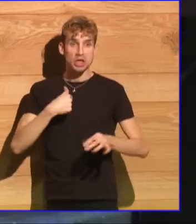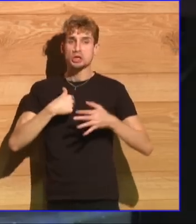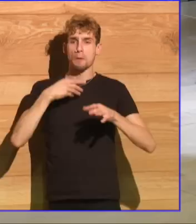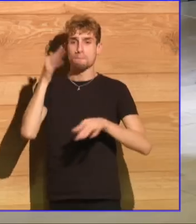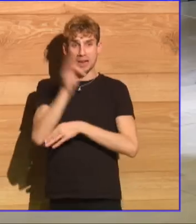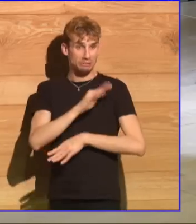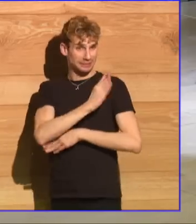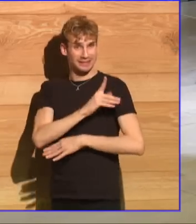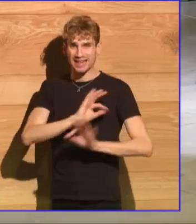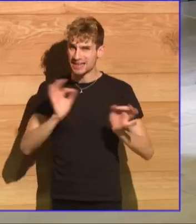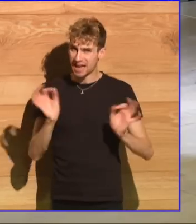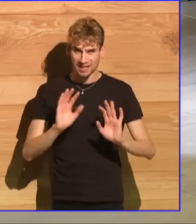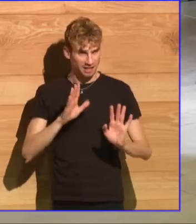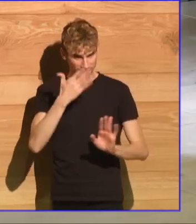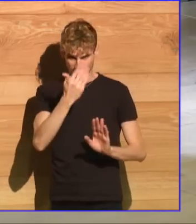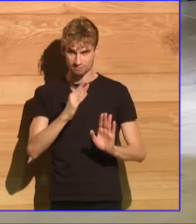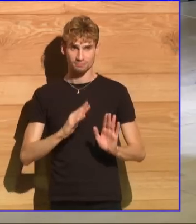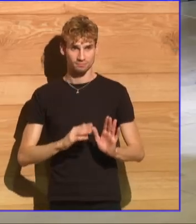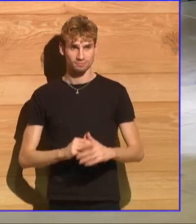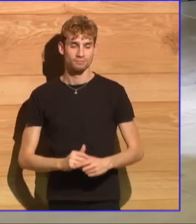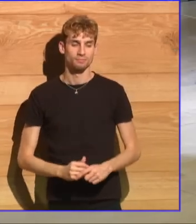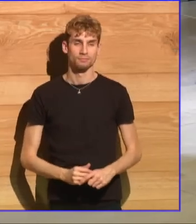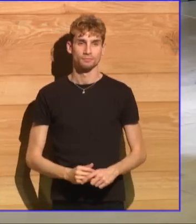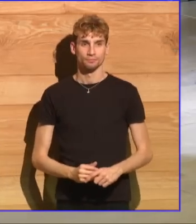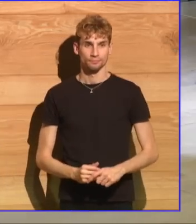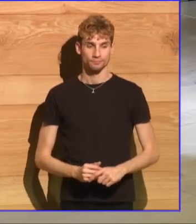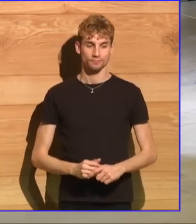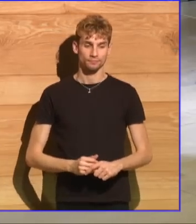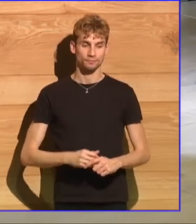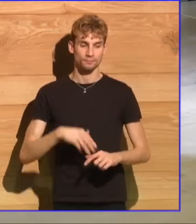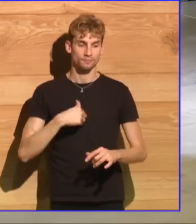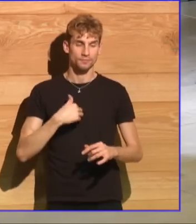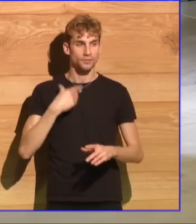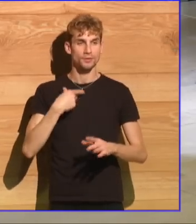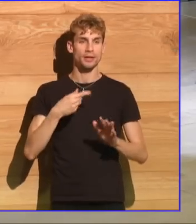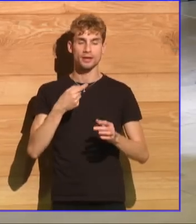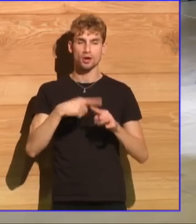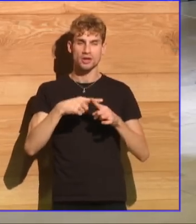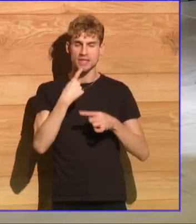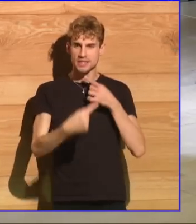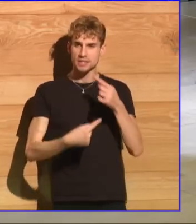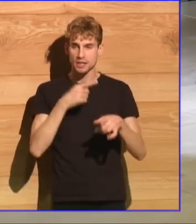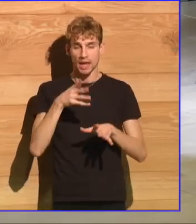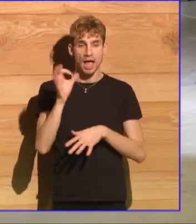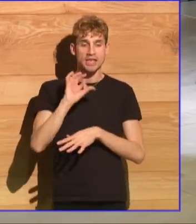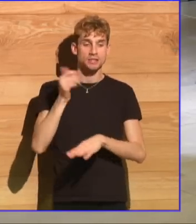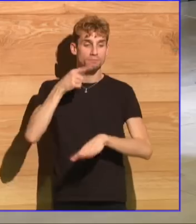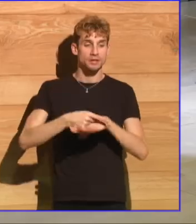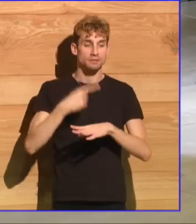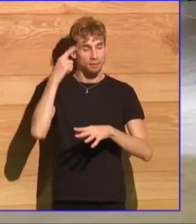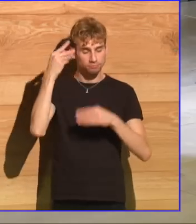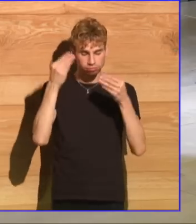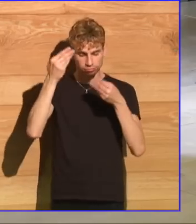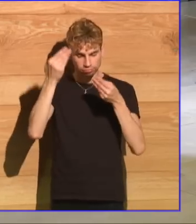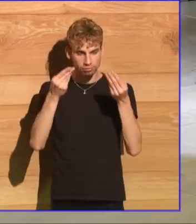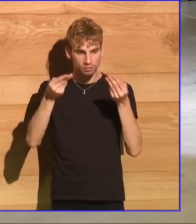Always en absoluto, de verdad. No estoy atacando Always en absoluto. Estoy hablando de cosas que el propio Spielberg va a ir desarrollando, sobre las que va a ir